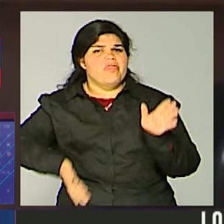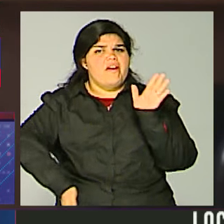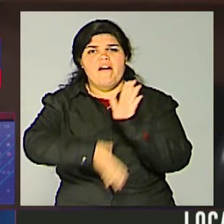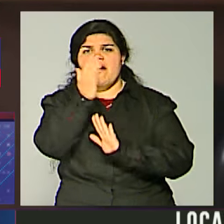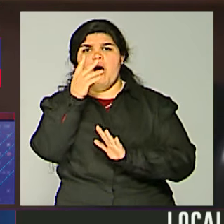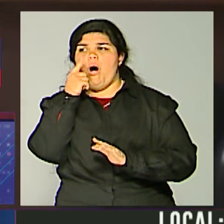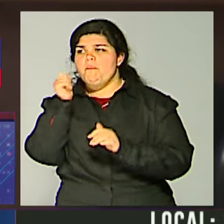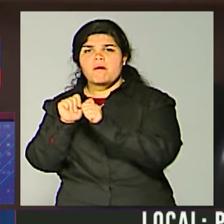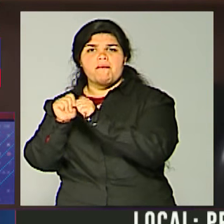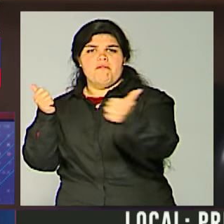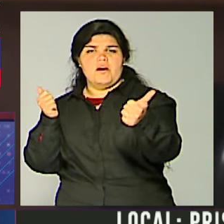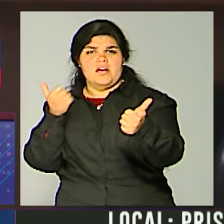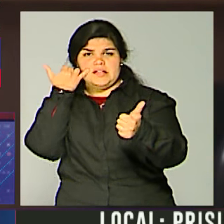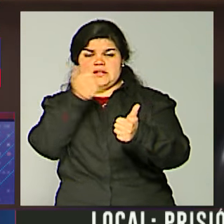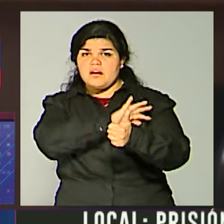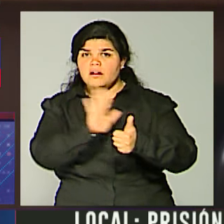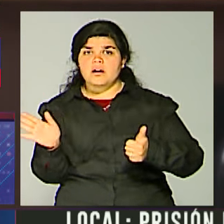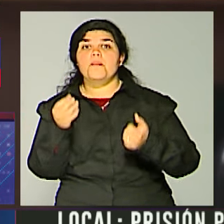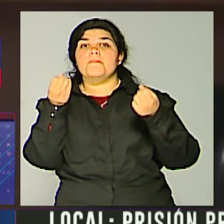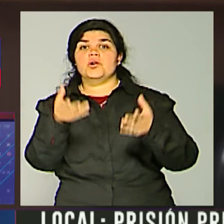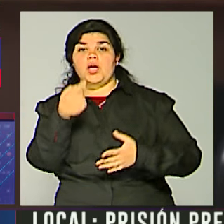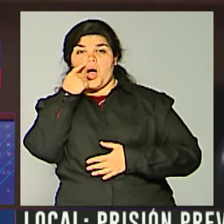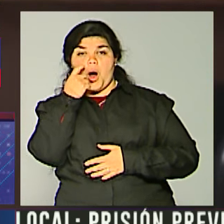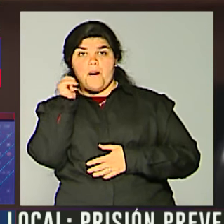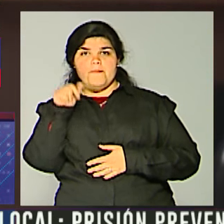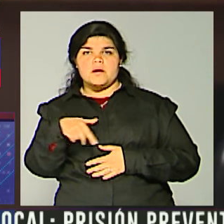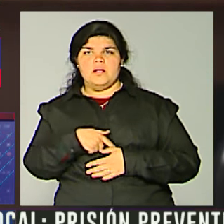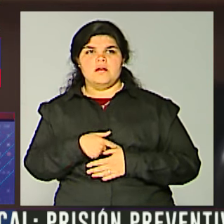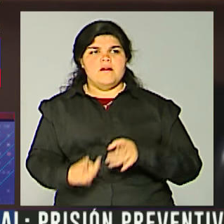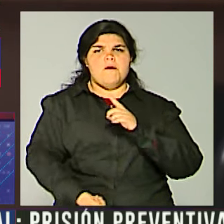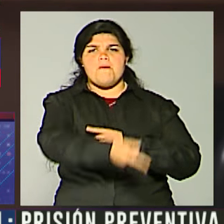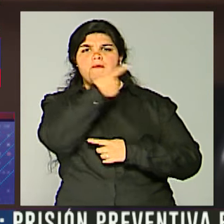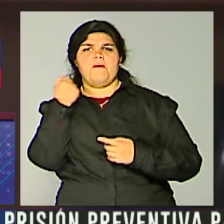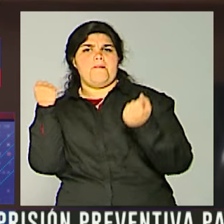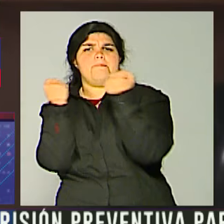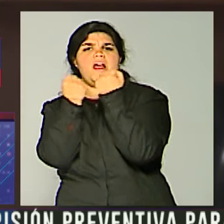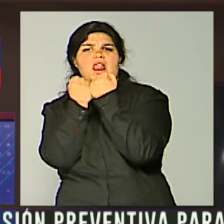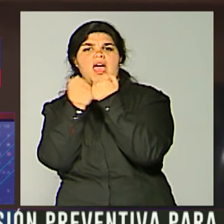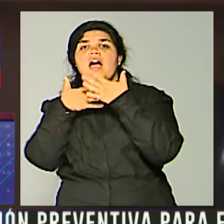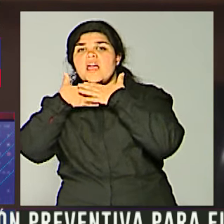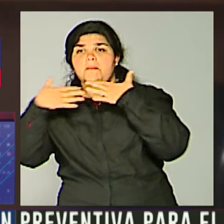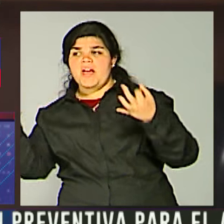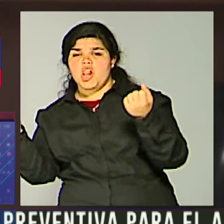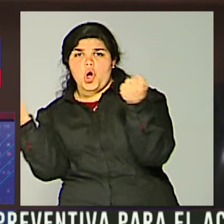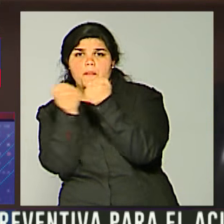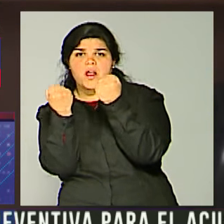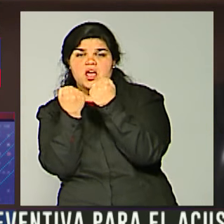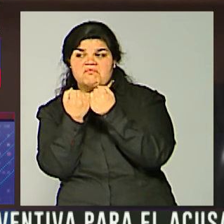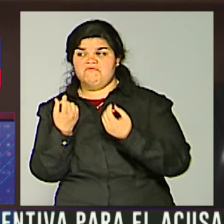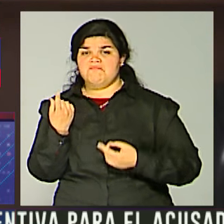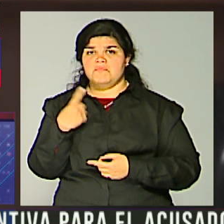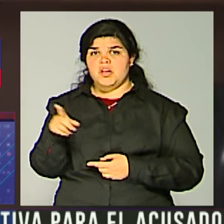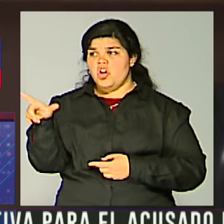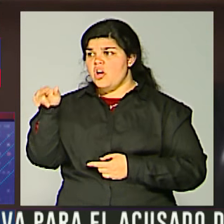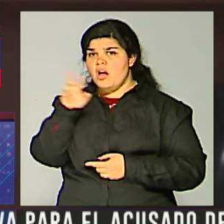Fortunato era justamente porque Genaro se volvía a pelear literalmente con uno de estos dos gemelos. Claro. Y lo que declararon los hermanos Maure ha